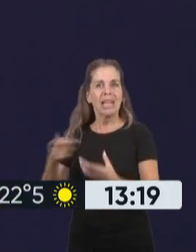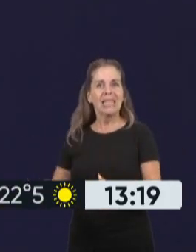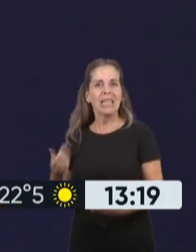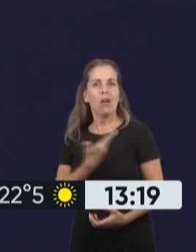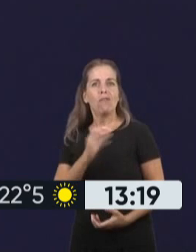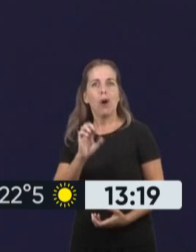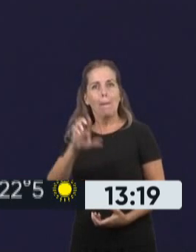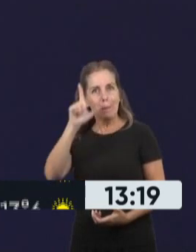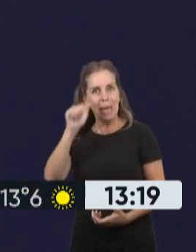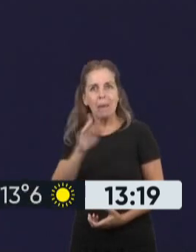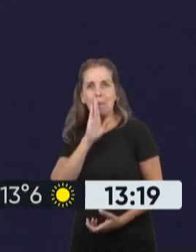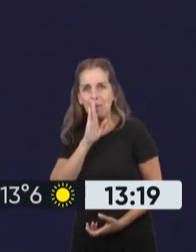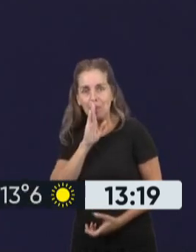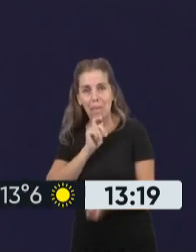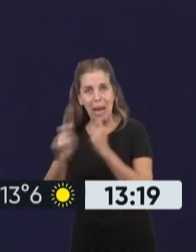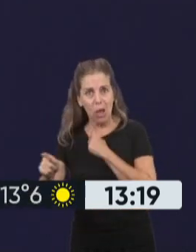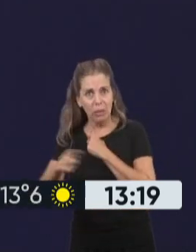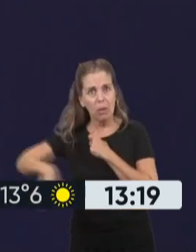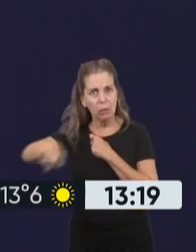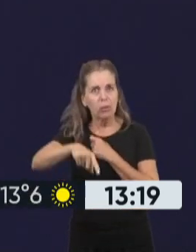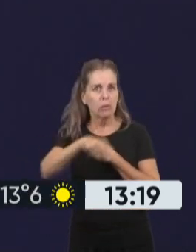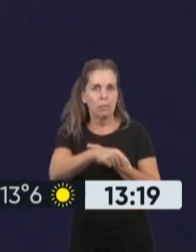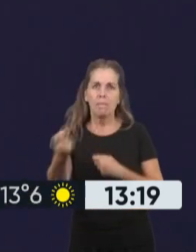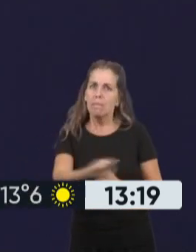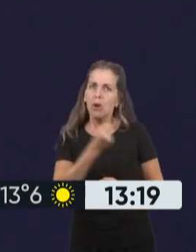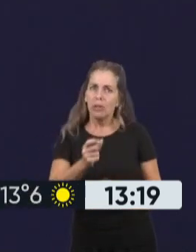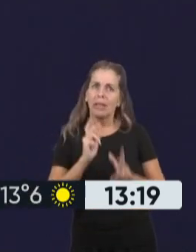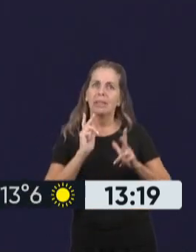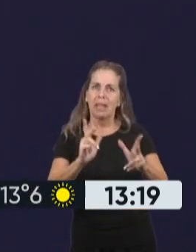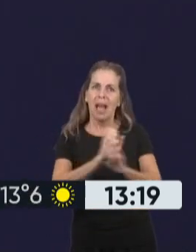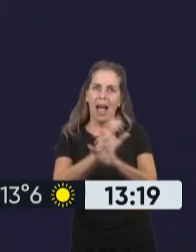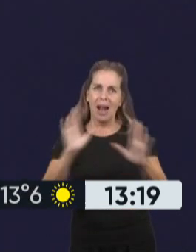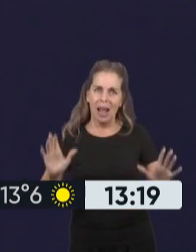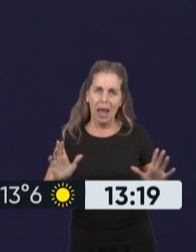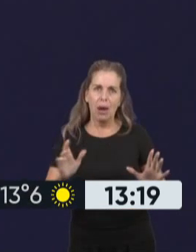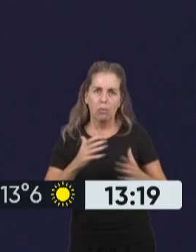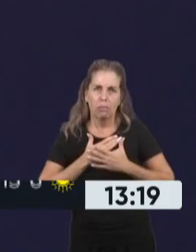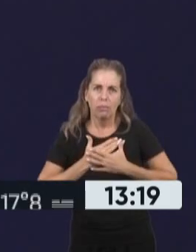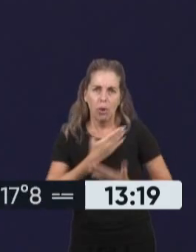habitual, vale la pena hacer esta mención.